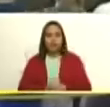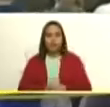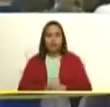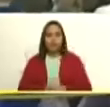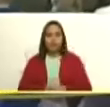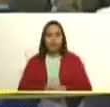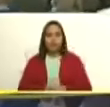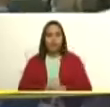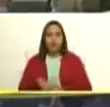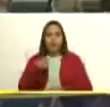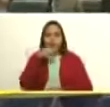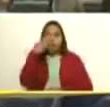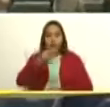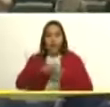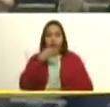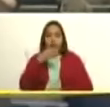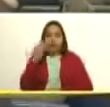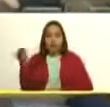Bueno, buenas tardes.